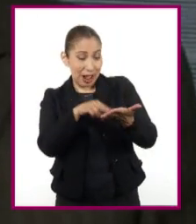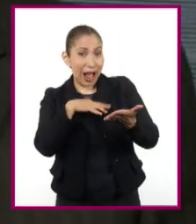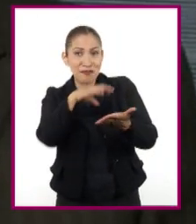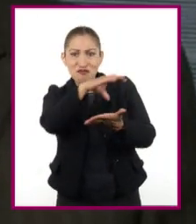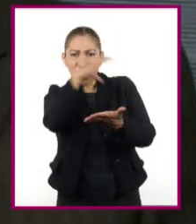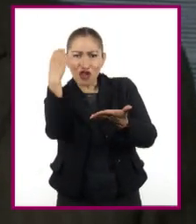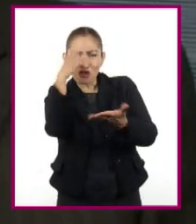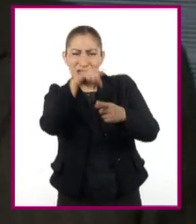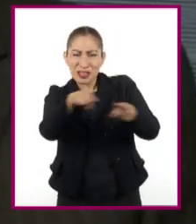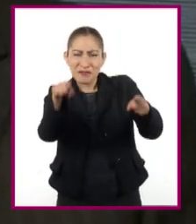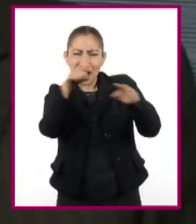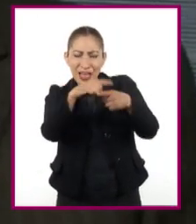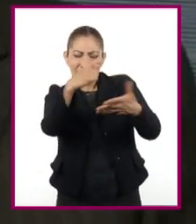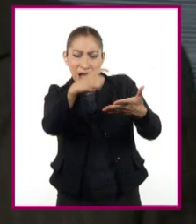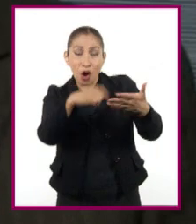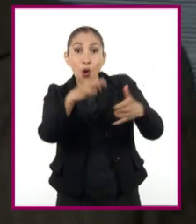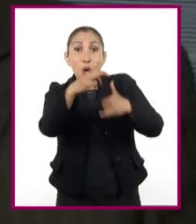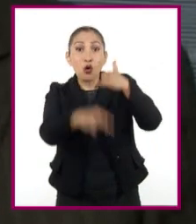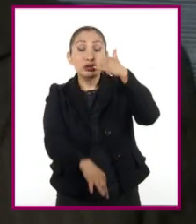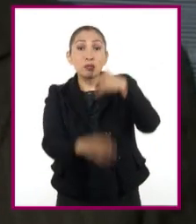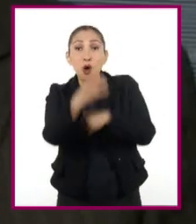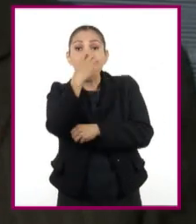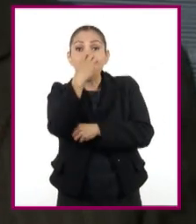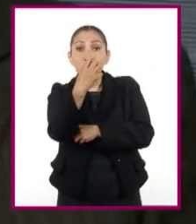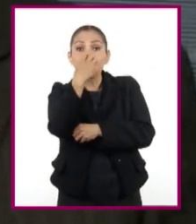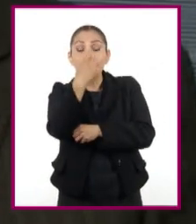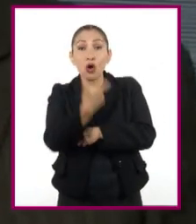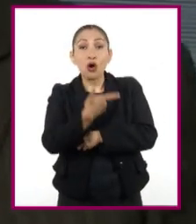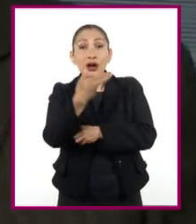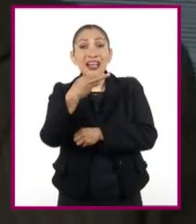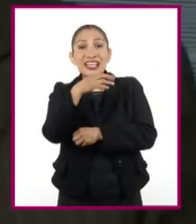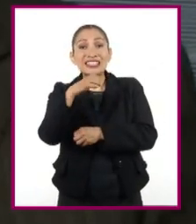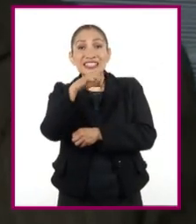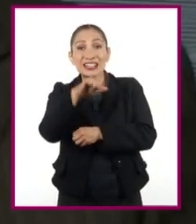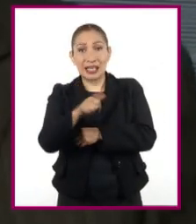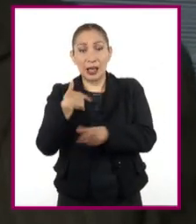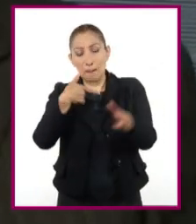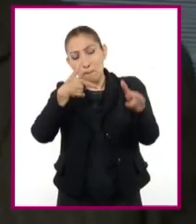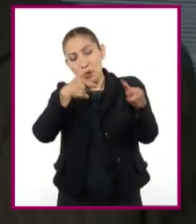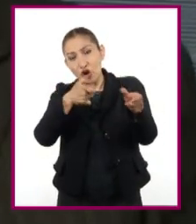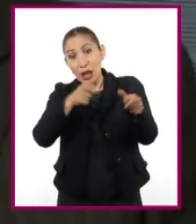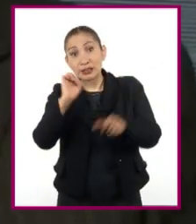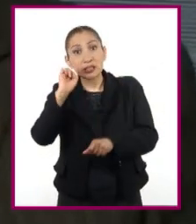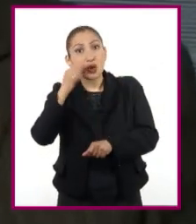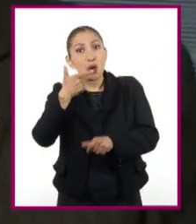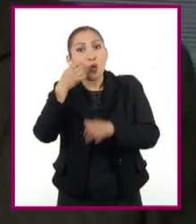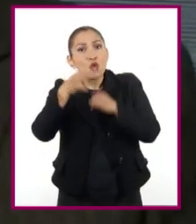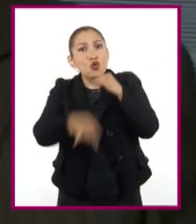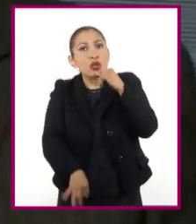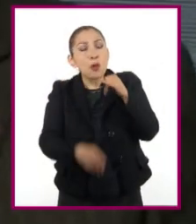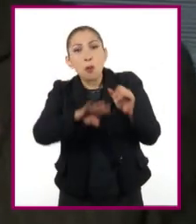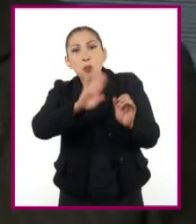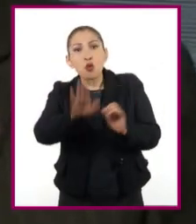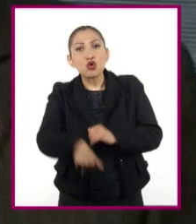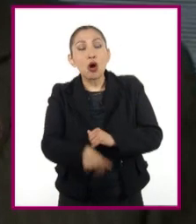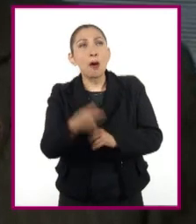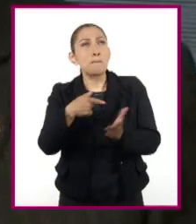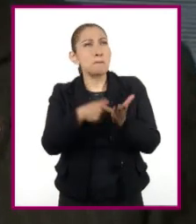vienen fotografías del último grizzly mexicano que fue cazado en la Sierra del Nido en Chihuahua. Creo que fue